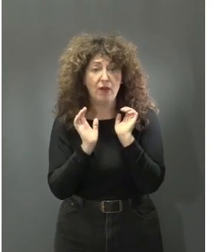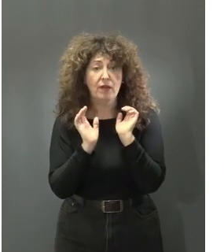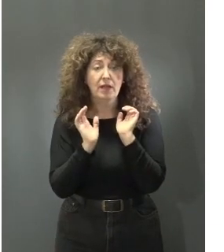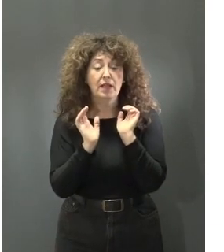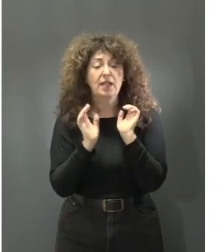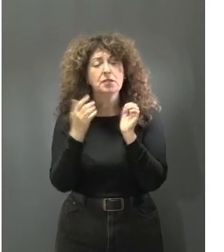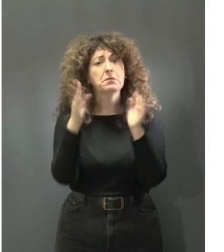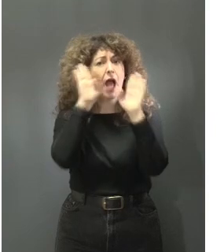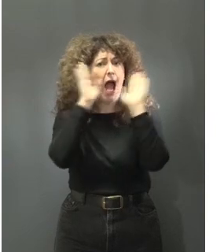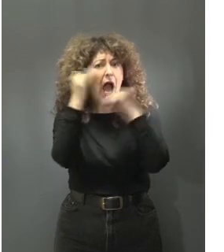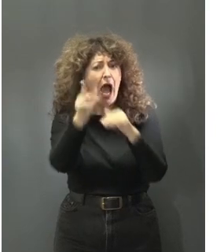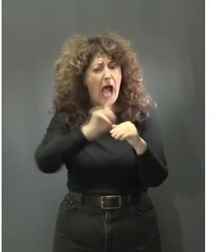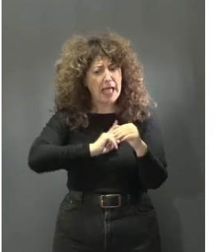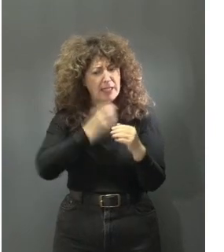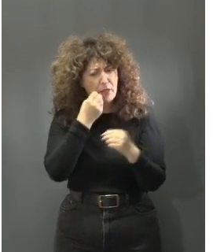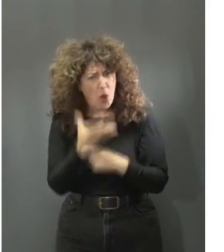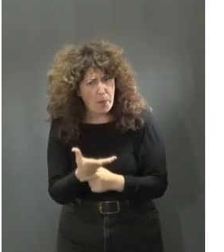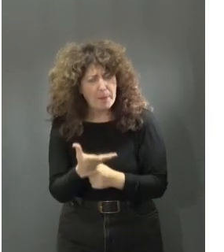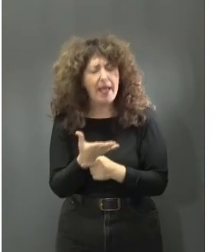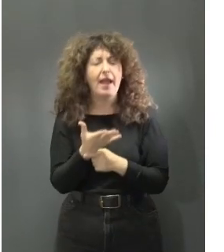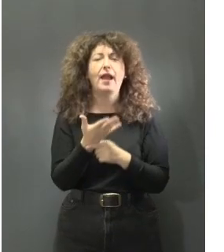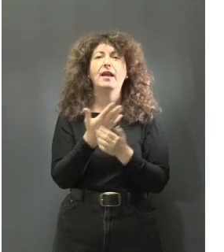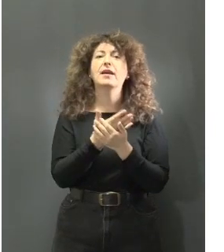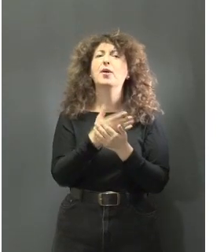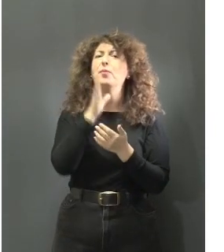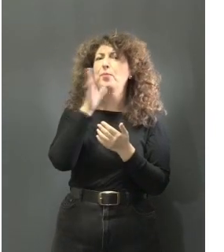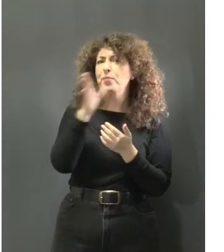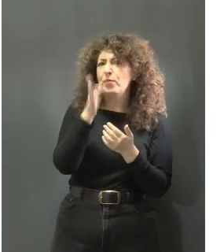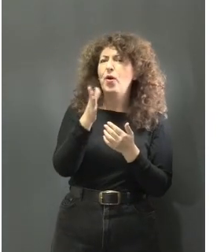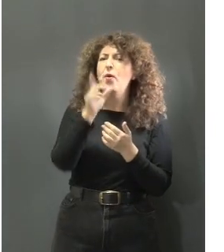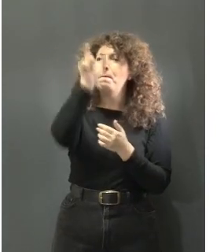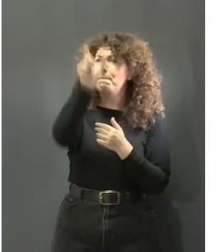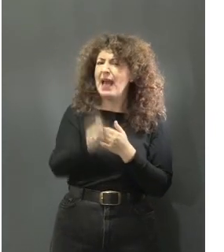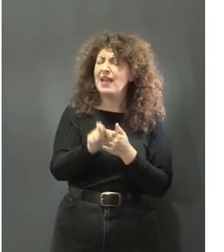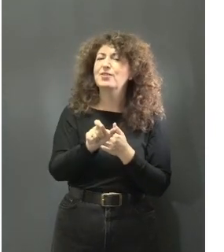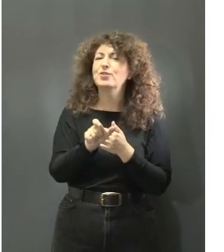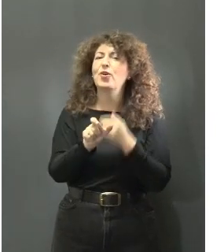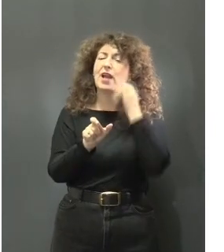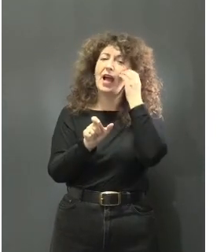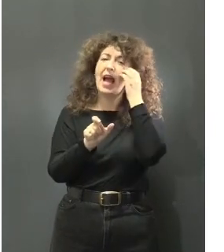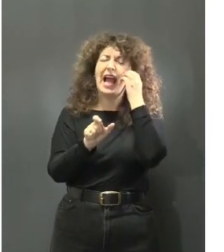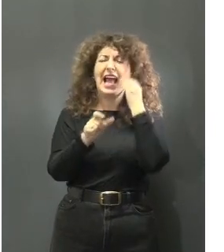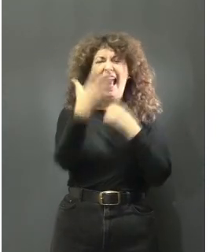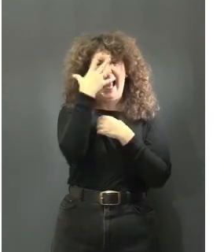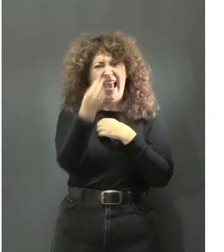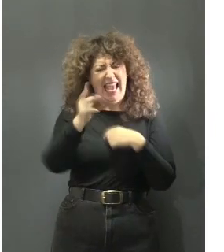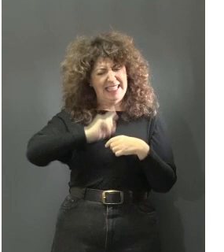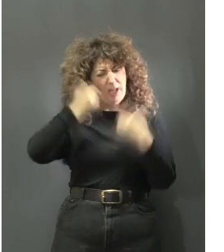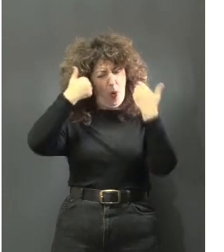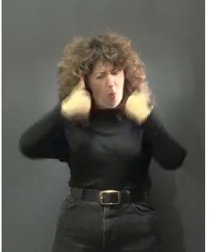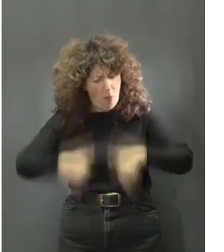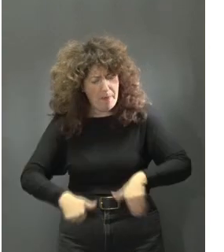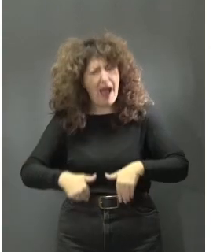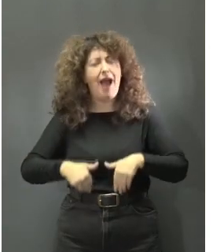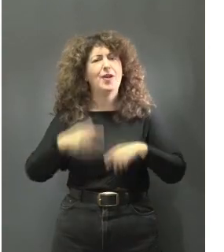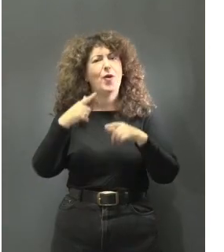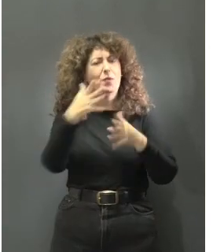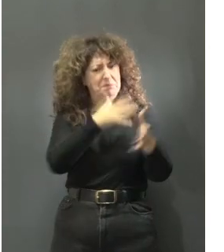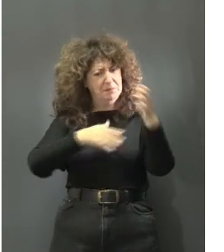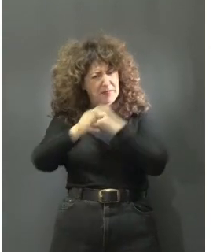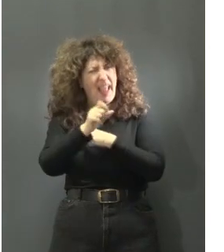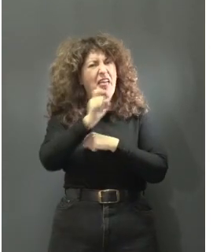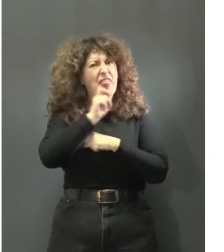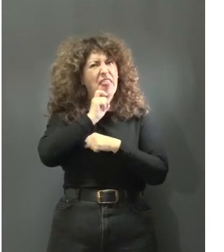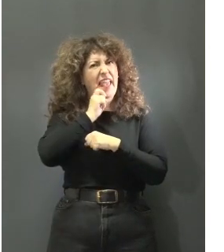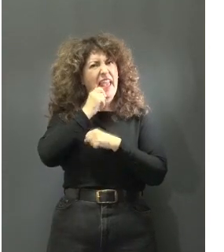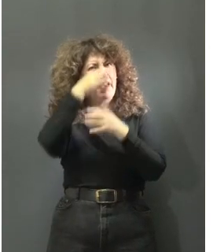una buena atención, porque esa persona, digamos, que tiene una comprensión del ser humano y de las posibles dificultades que puede tener el ser